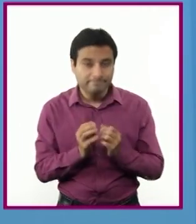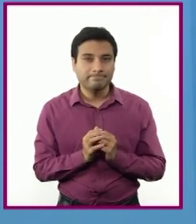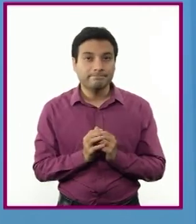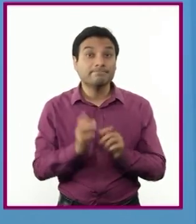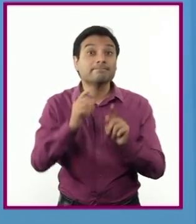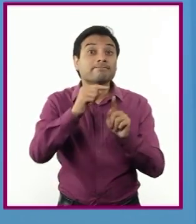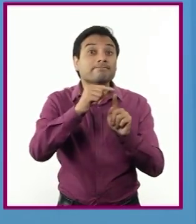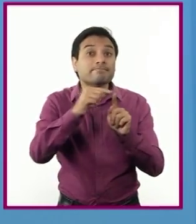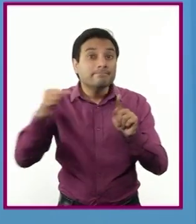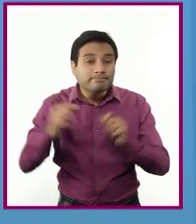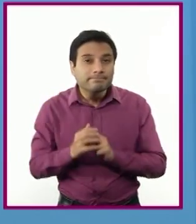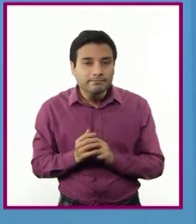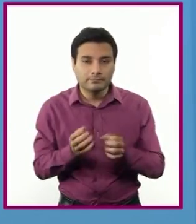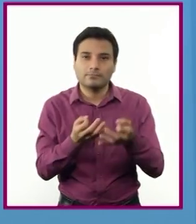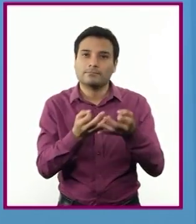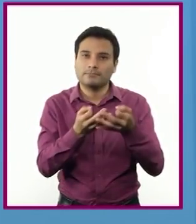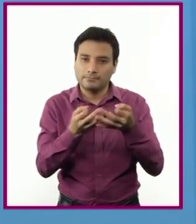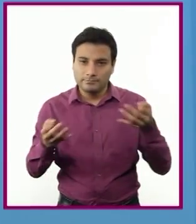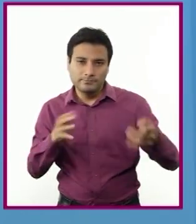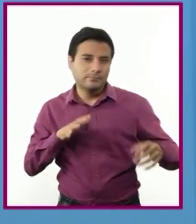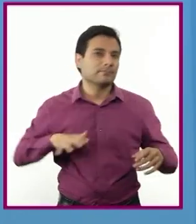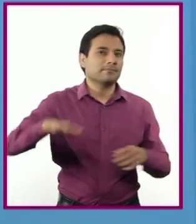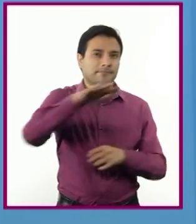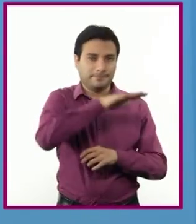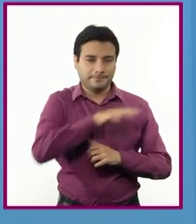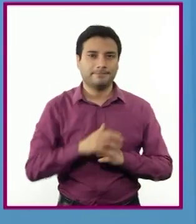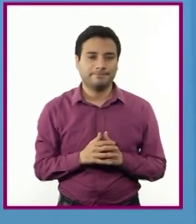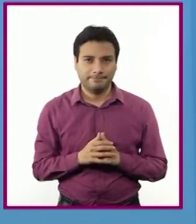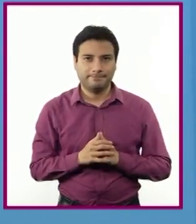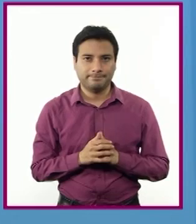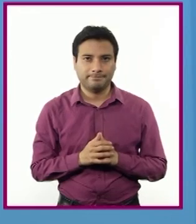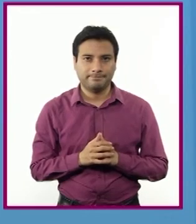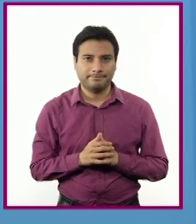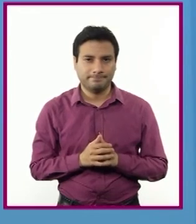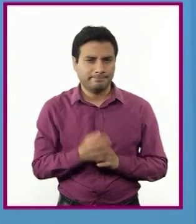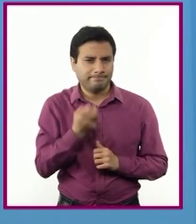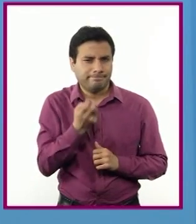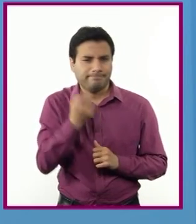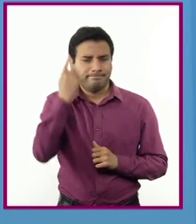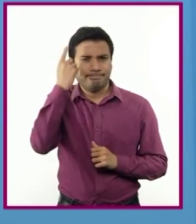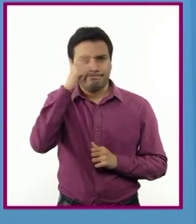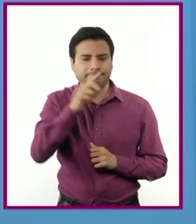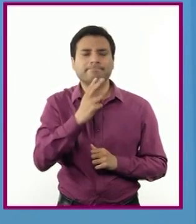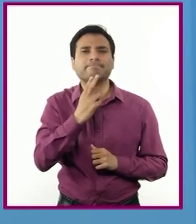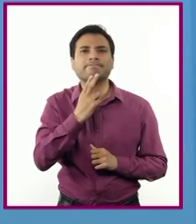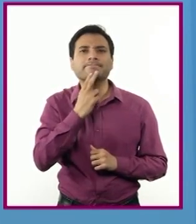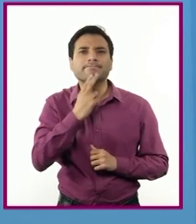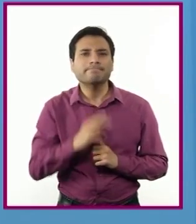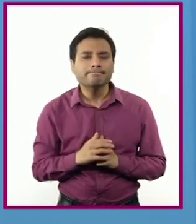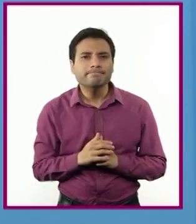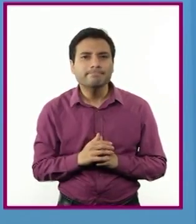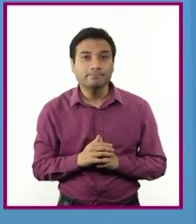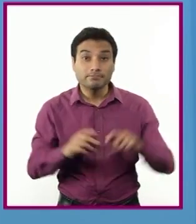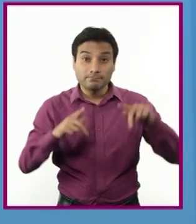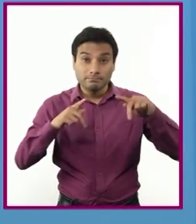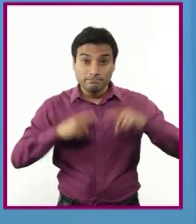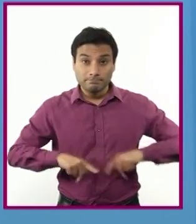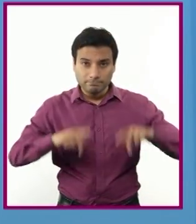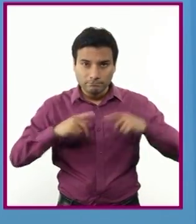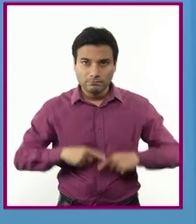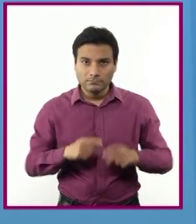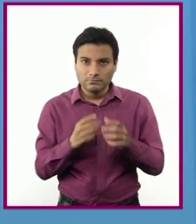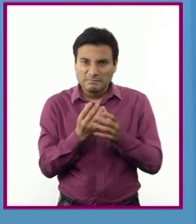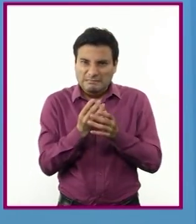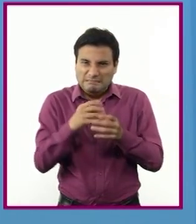territorio entre la superficie total del mismo. Estos datos son útiles para saber qué tan concentrada o